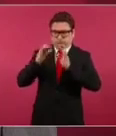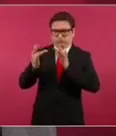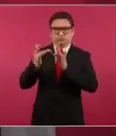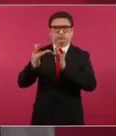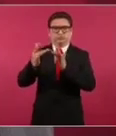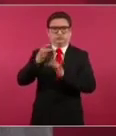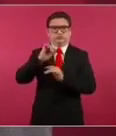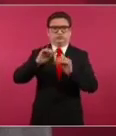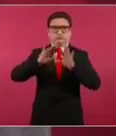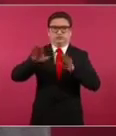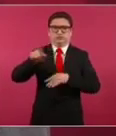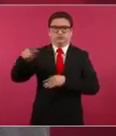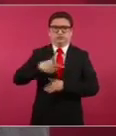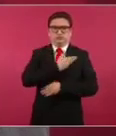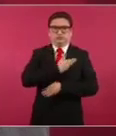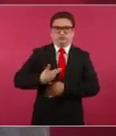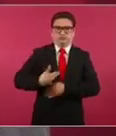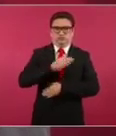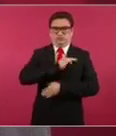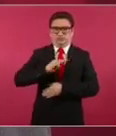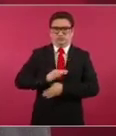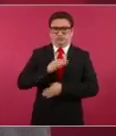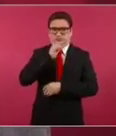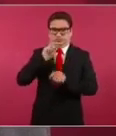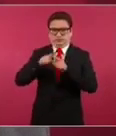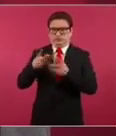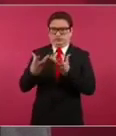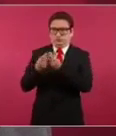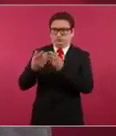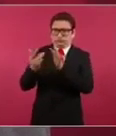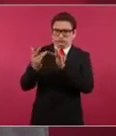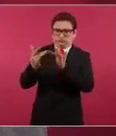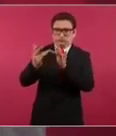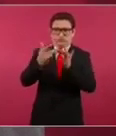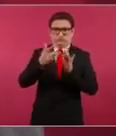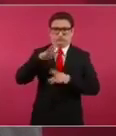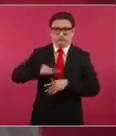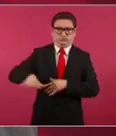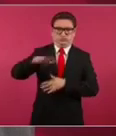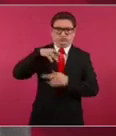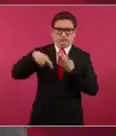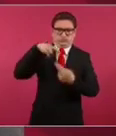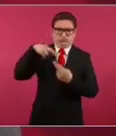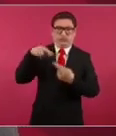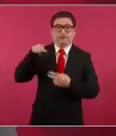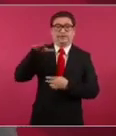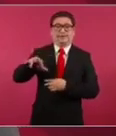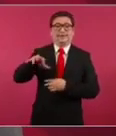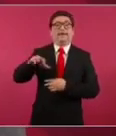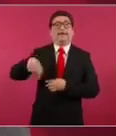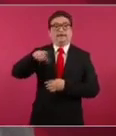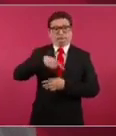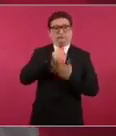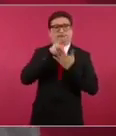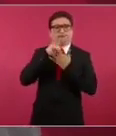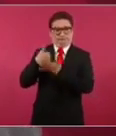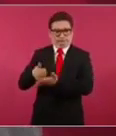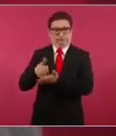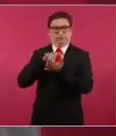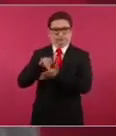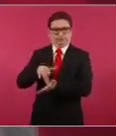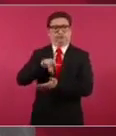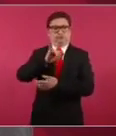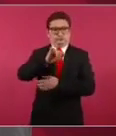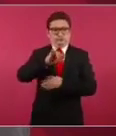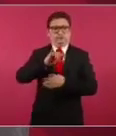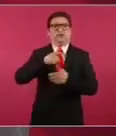con los presidentes municipales de esa región y se les está ayudando y se